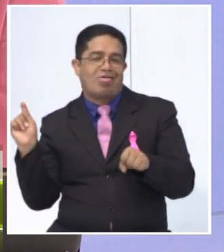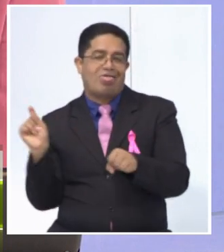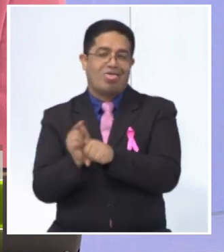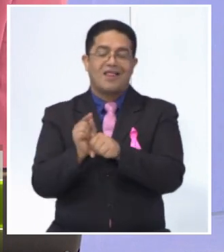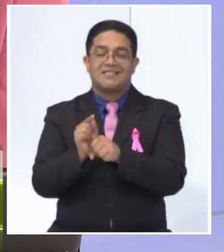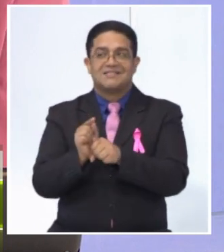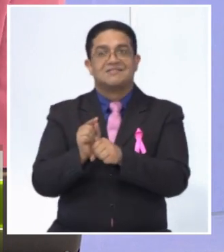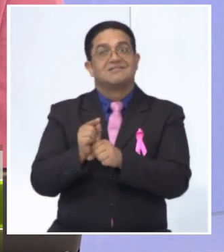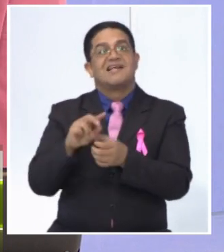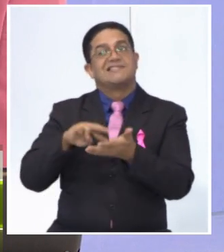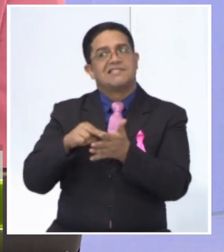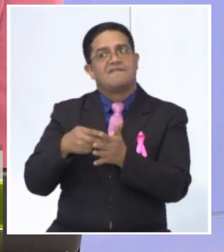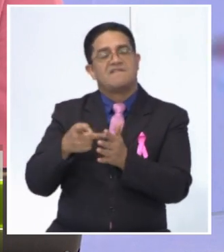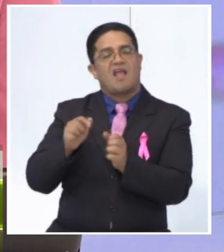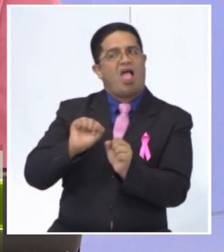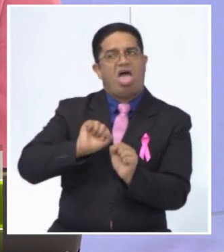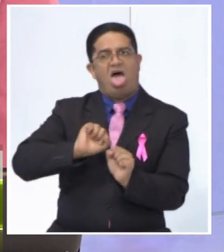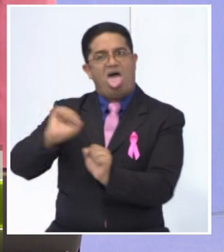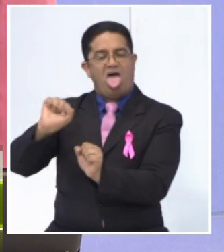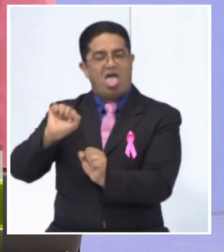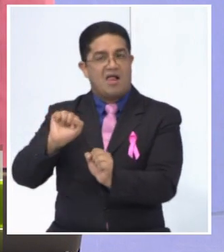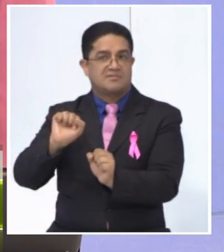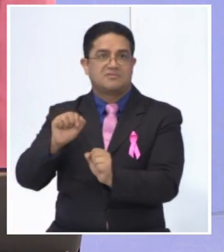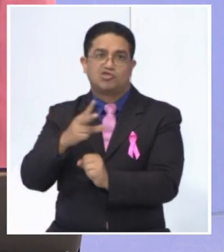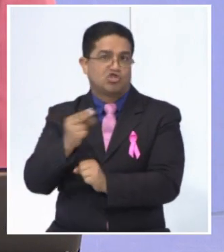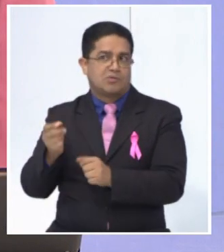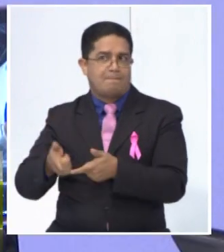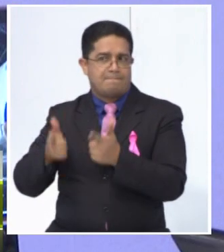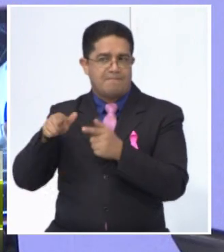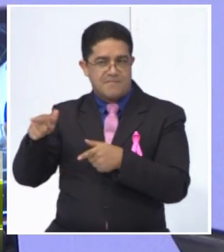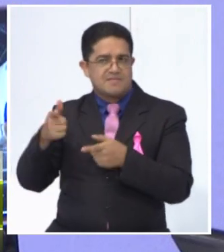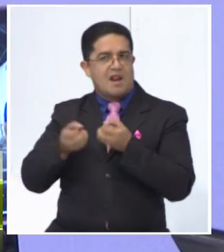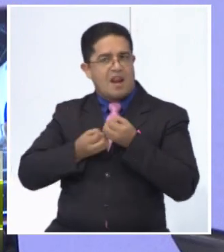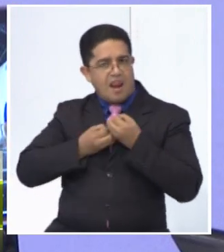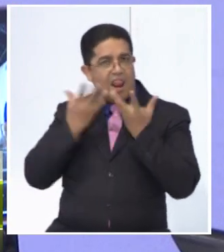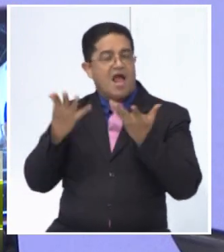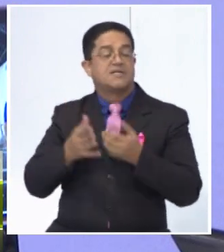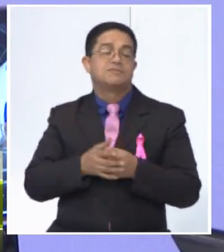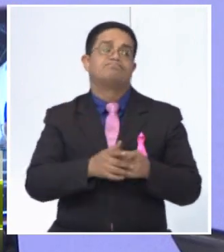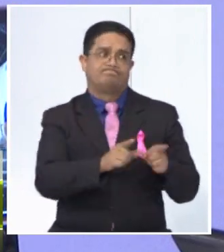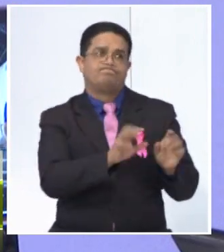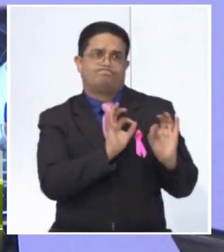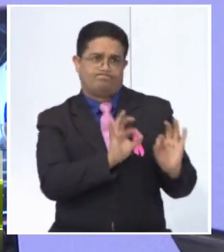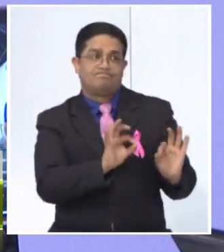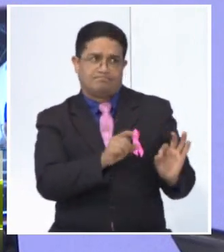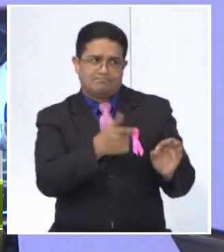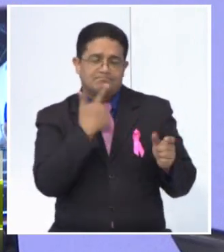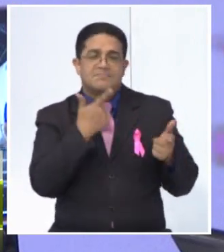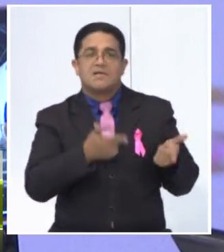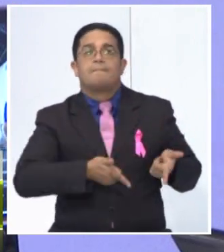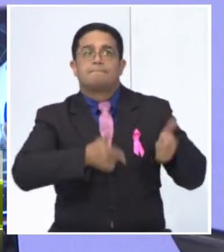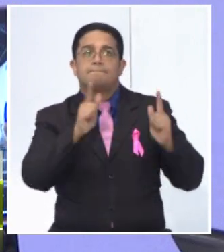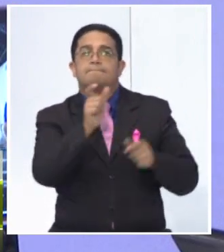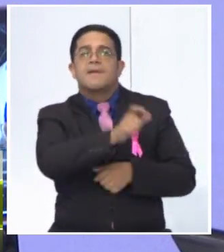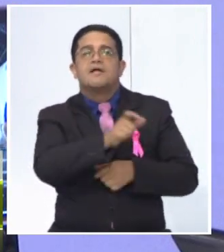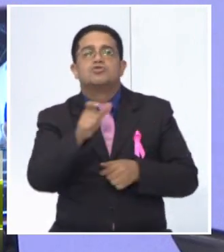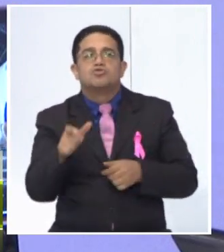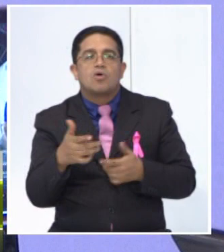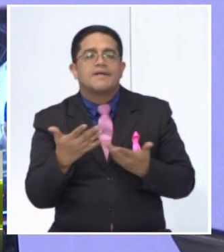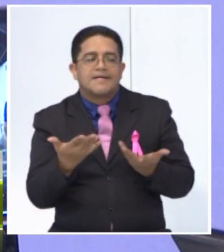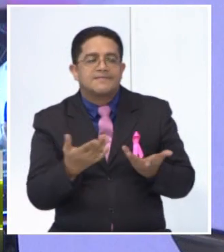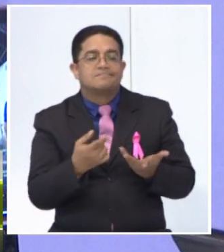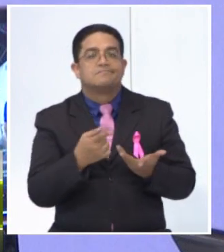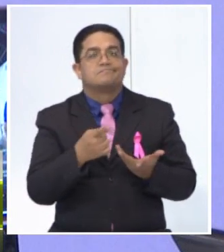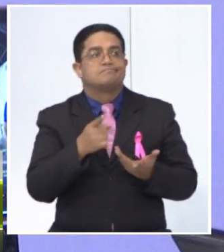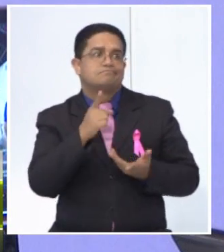deteniendo que pueda expresarse abiertamente con nosotros, ¿no? Exactamente, exacto. Darle permiso a la persona para que si tiene